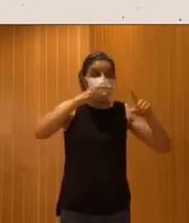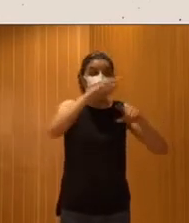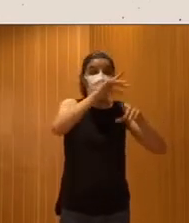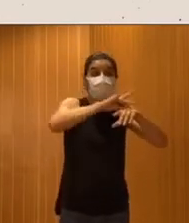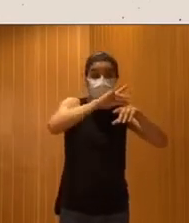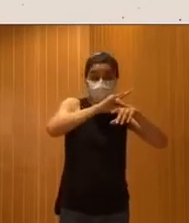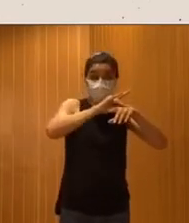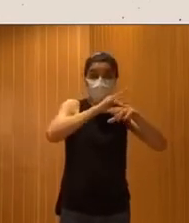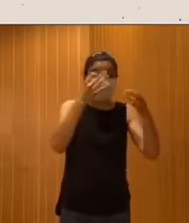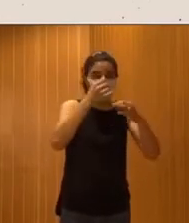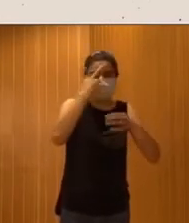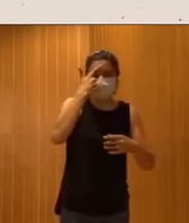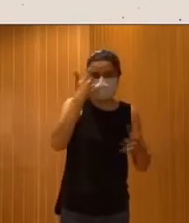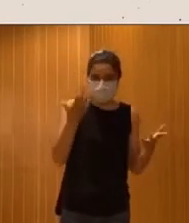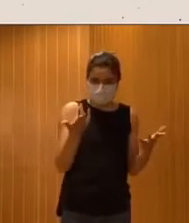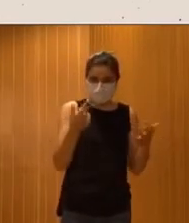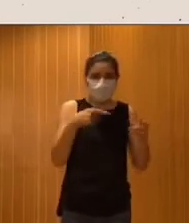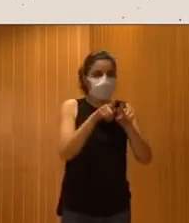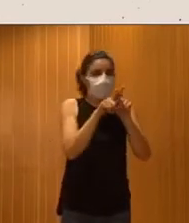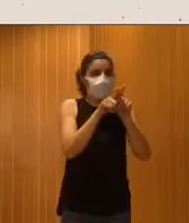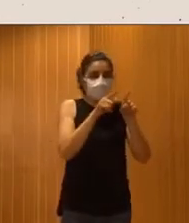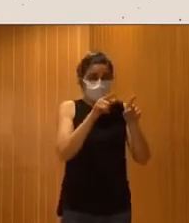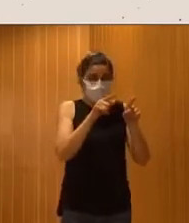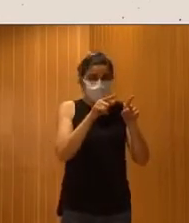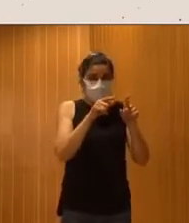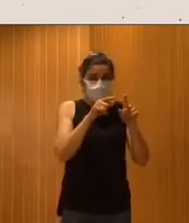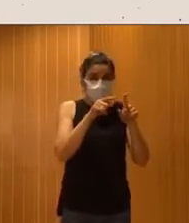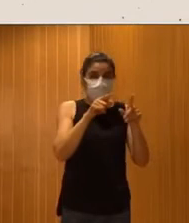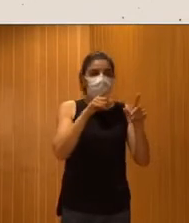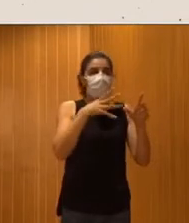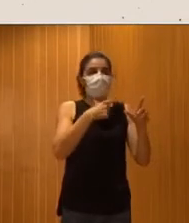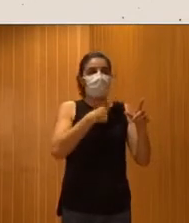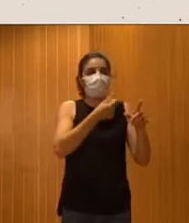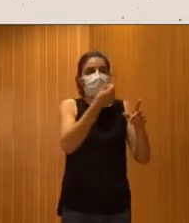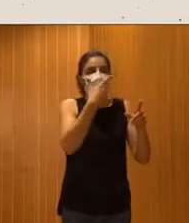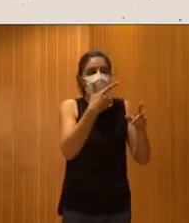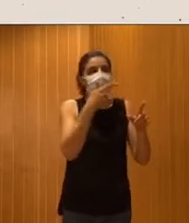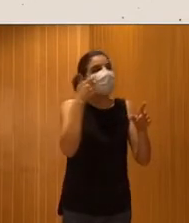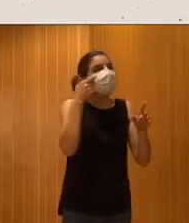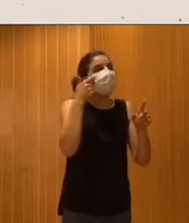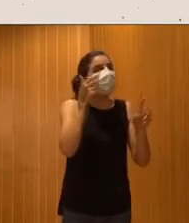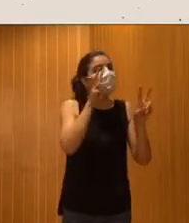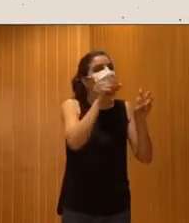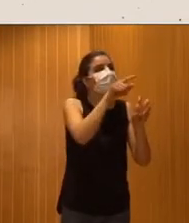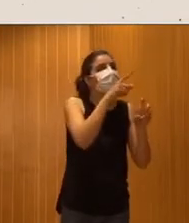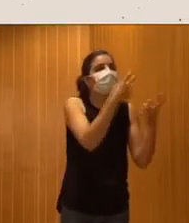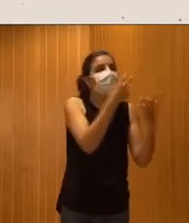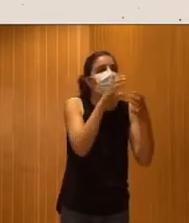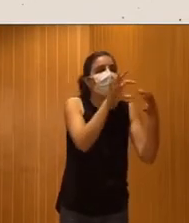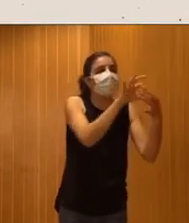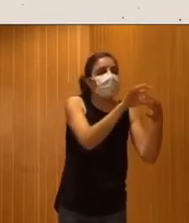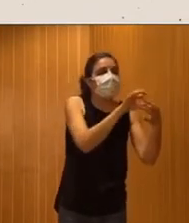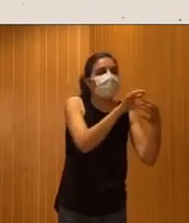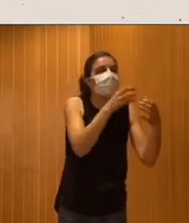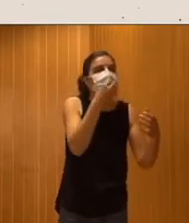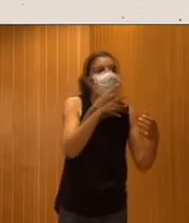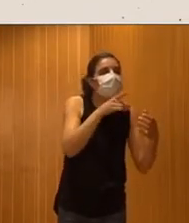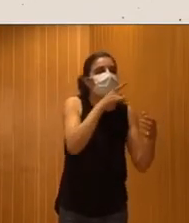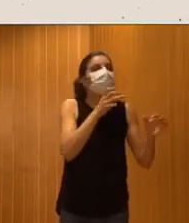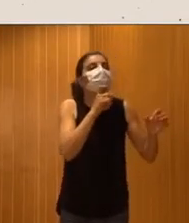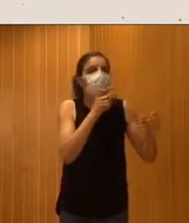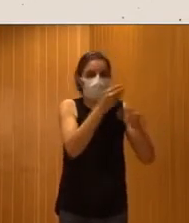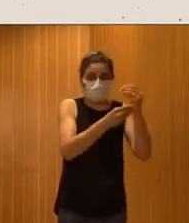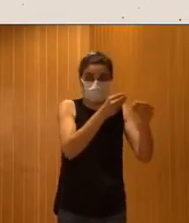médico tienes que saber elegir cuál de esos 160 posibles fármacos vas a utilizar para tu caso. Lógicamente, luego